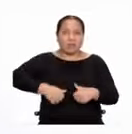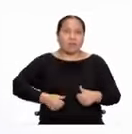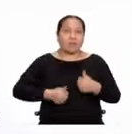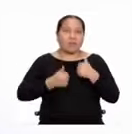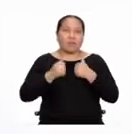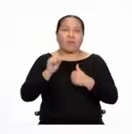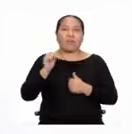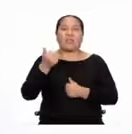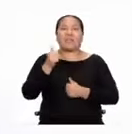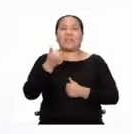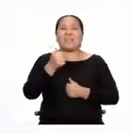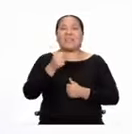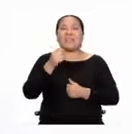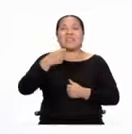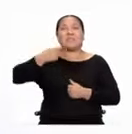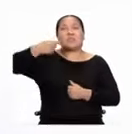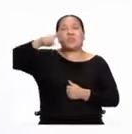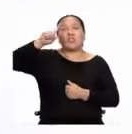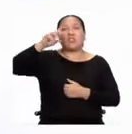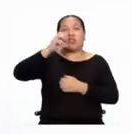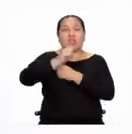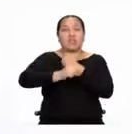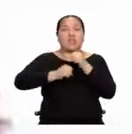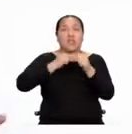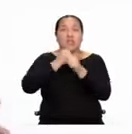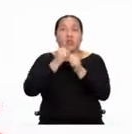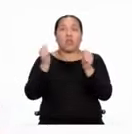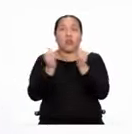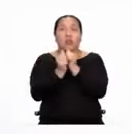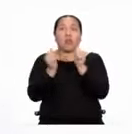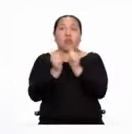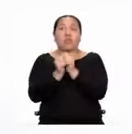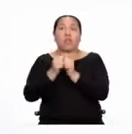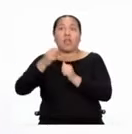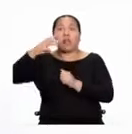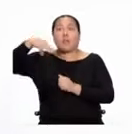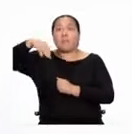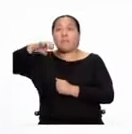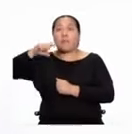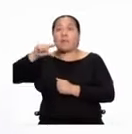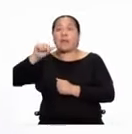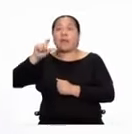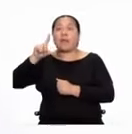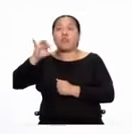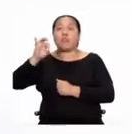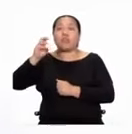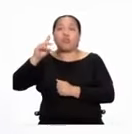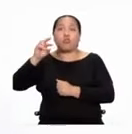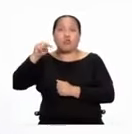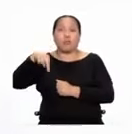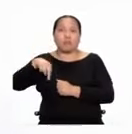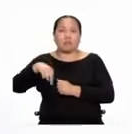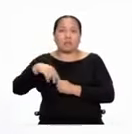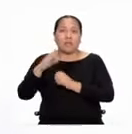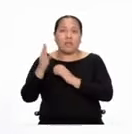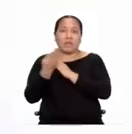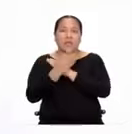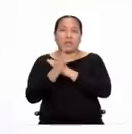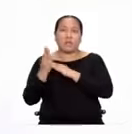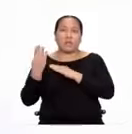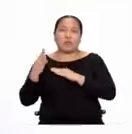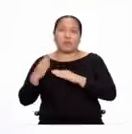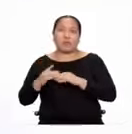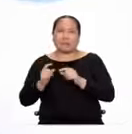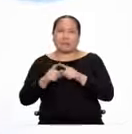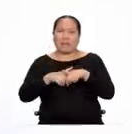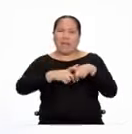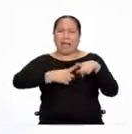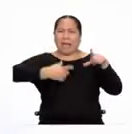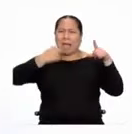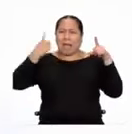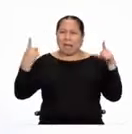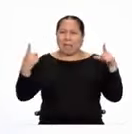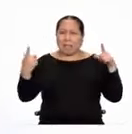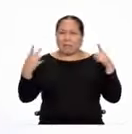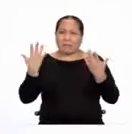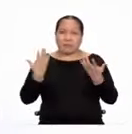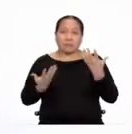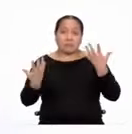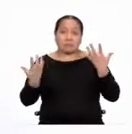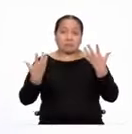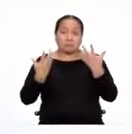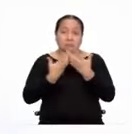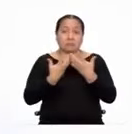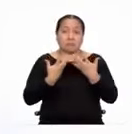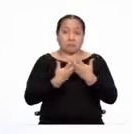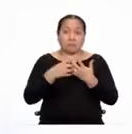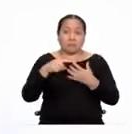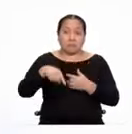hace 10 millones de años junto con el megalodón, un tiburón gigante y que probablemente son antepasados o se relacionan a las